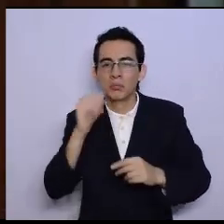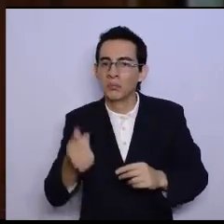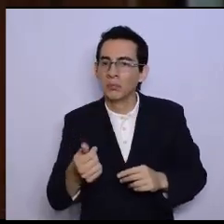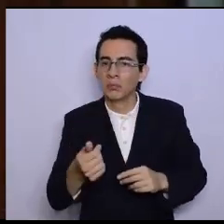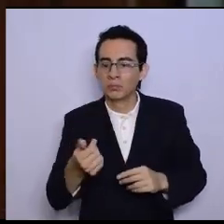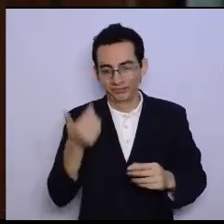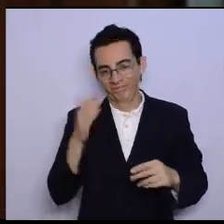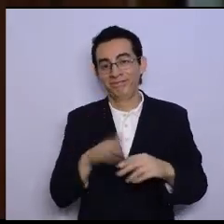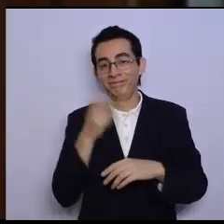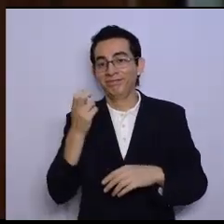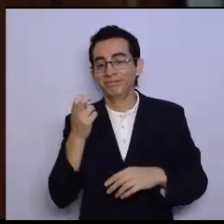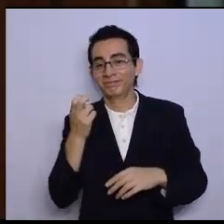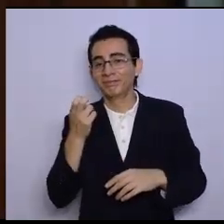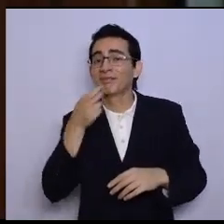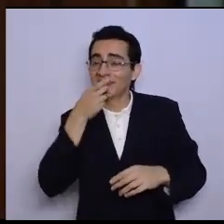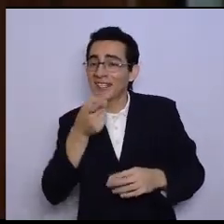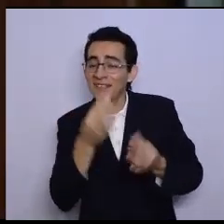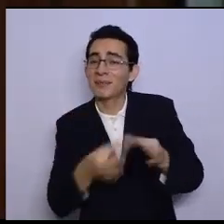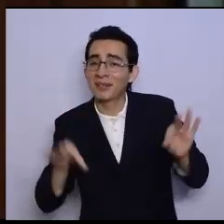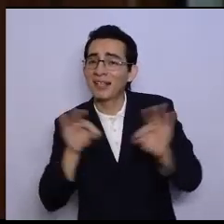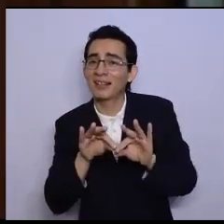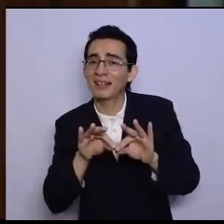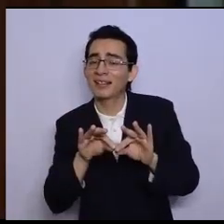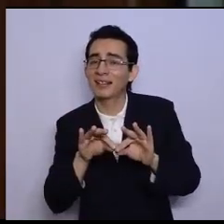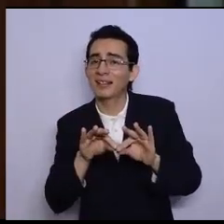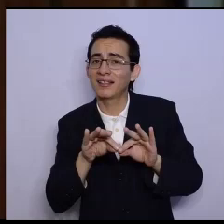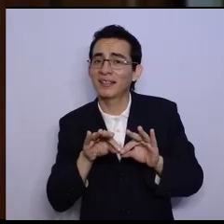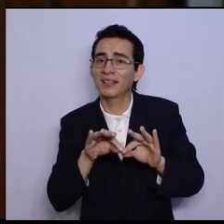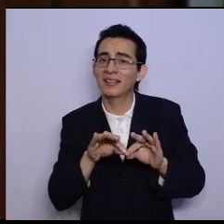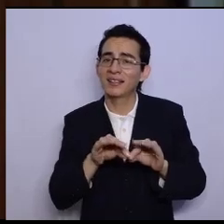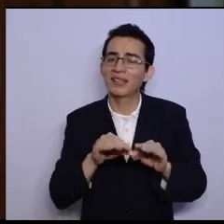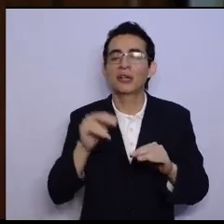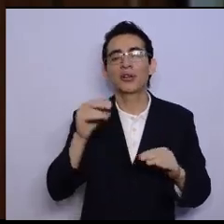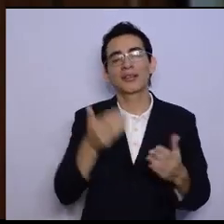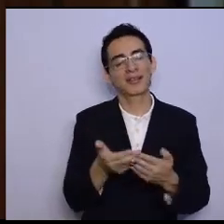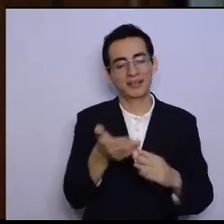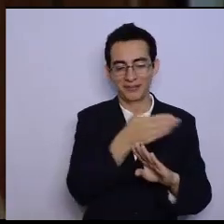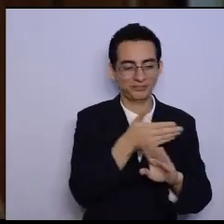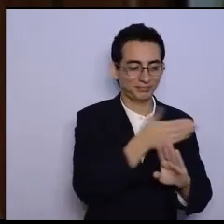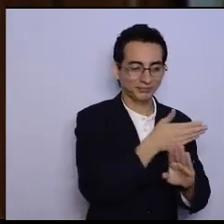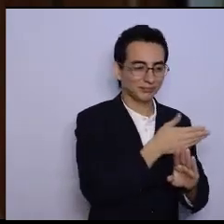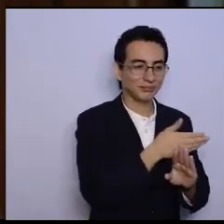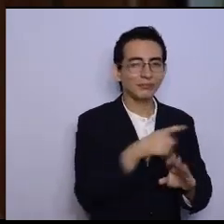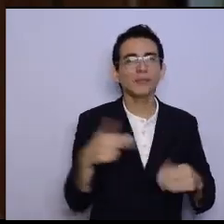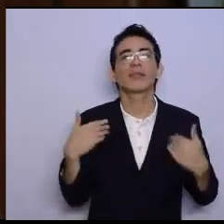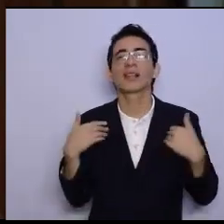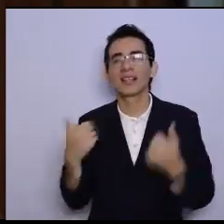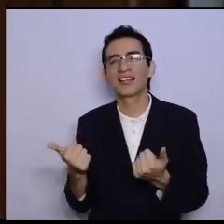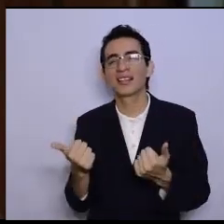Bueno, haciendo una antítesis de esto,